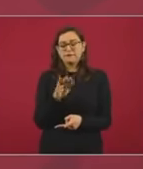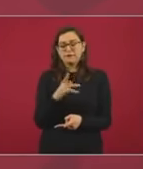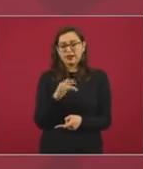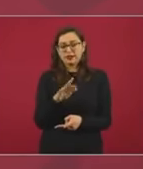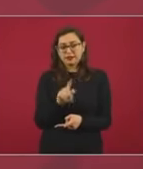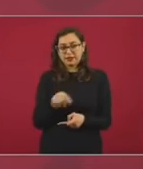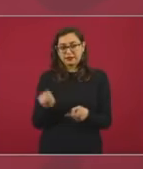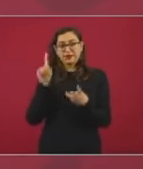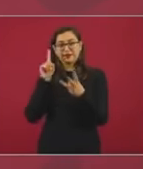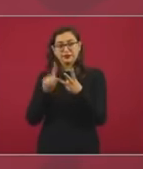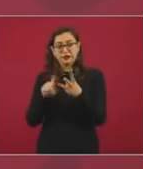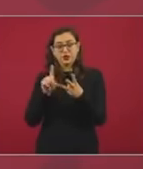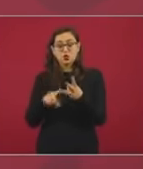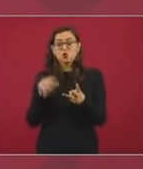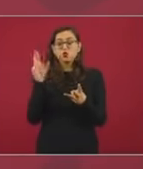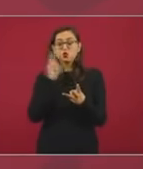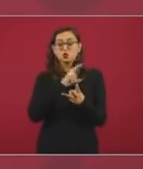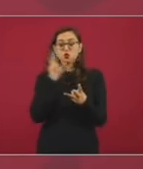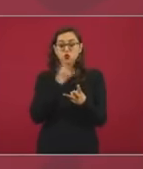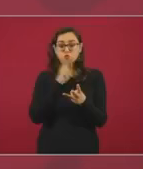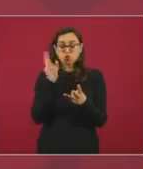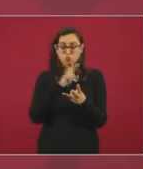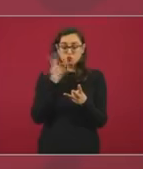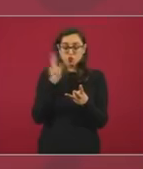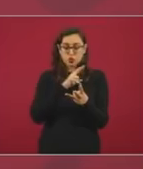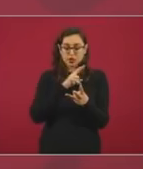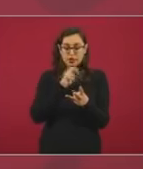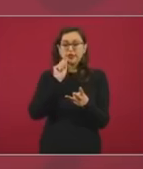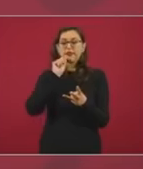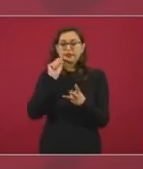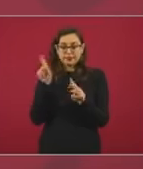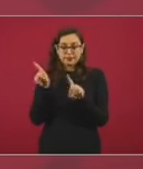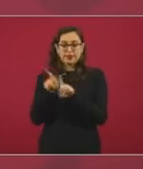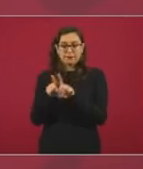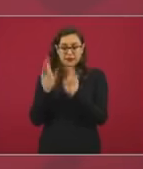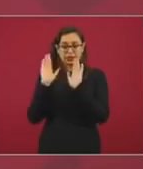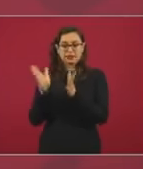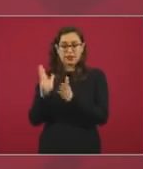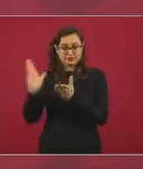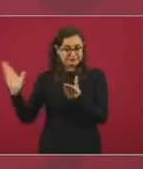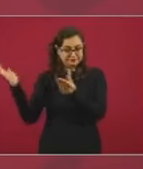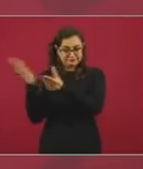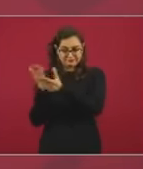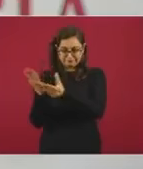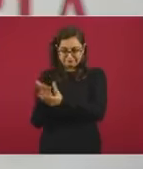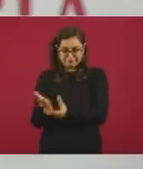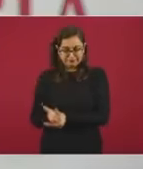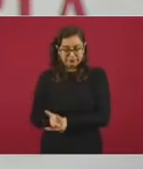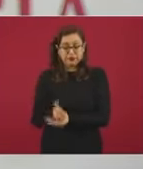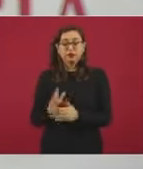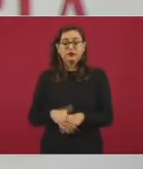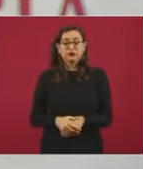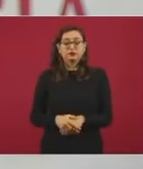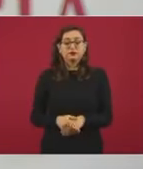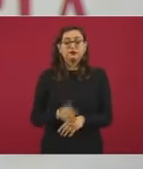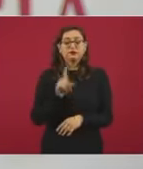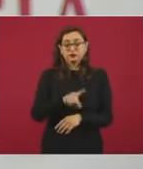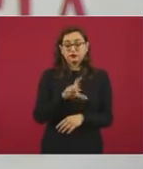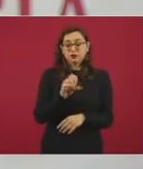rusa, que también ya ingresó su documentación ante COFEPRIS. En el momento que COFEPRIS